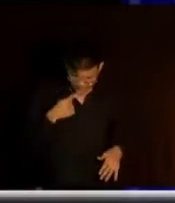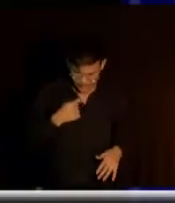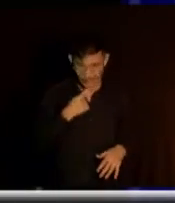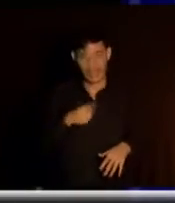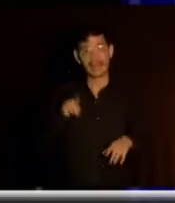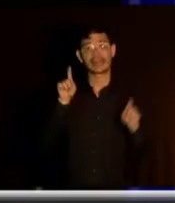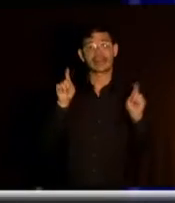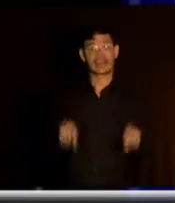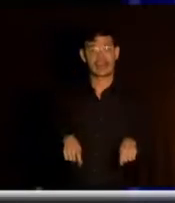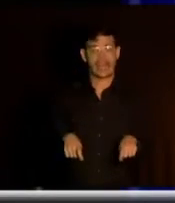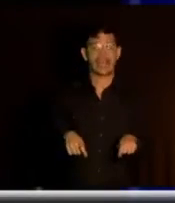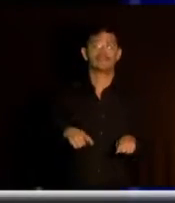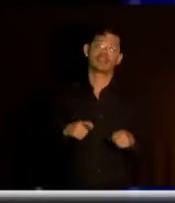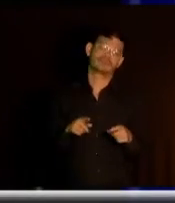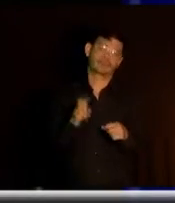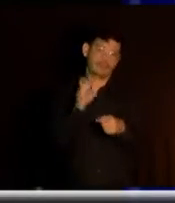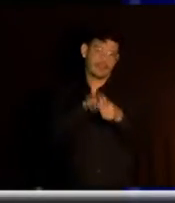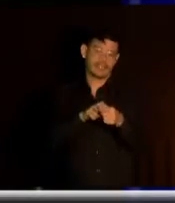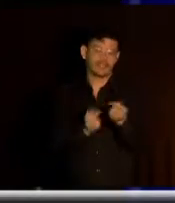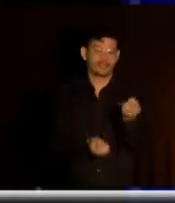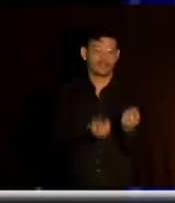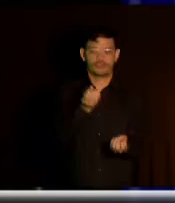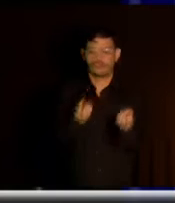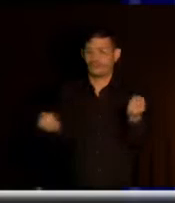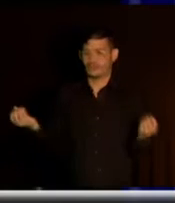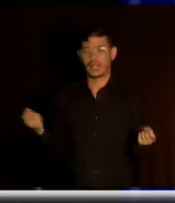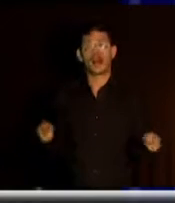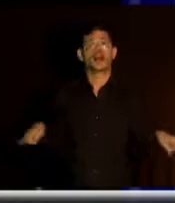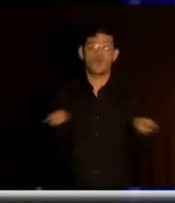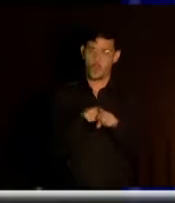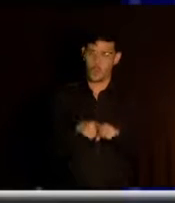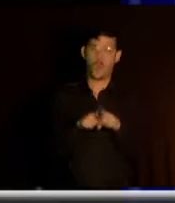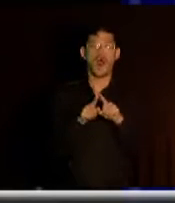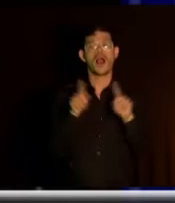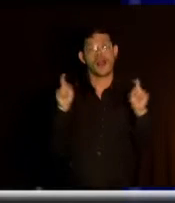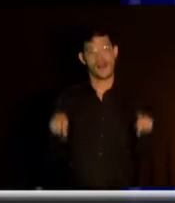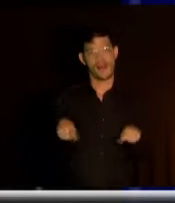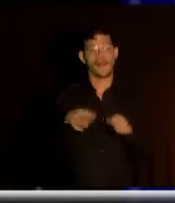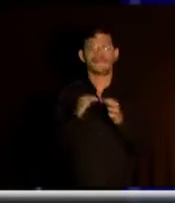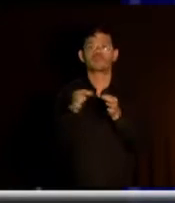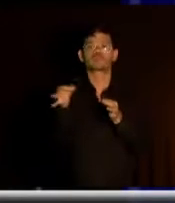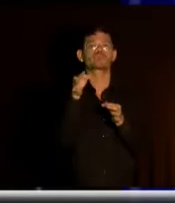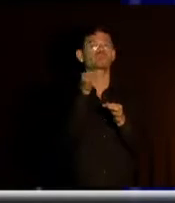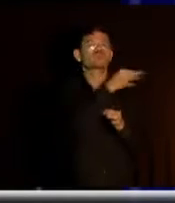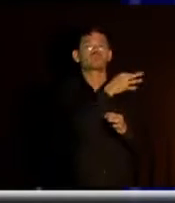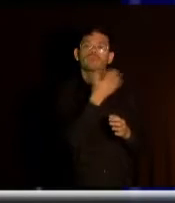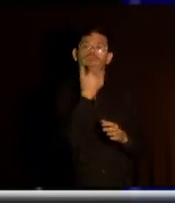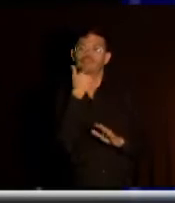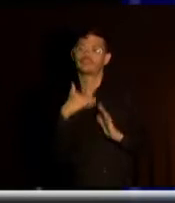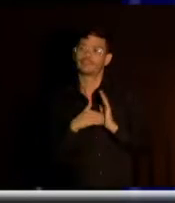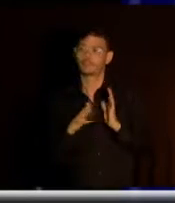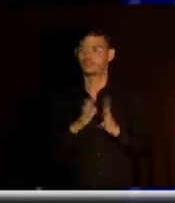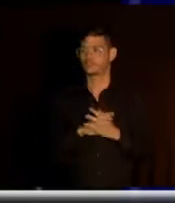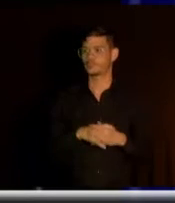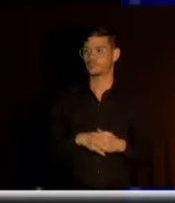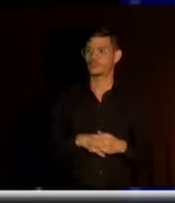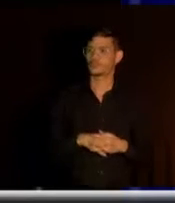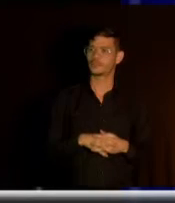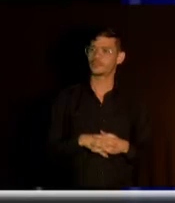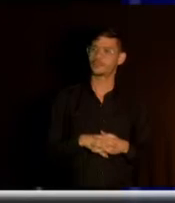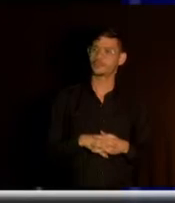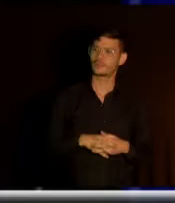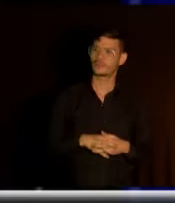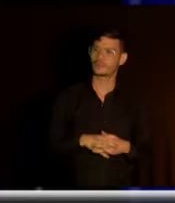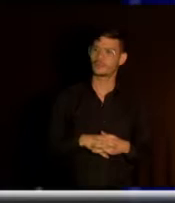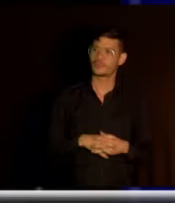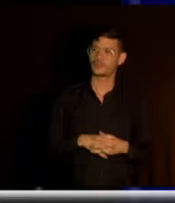federaciones, también tendría que pasar en lo regional. Es decir, hablemos, por ejemplo, pero aclarar Bocha, que no se va a